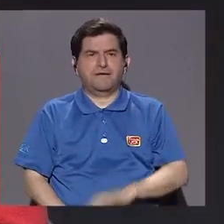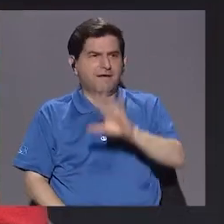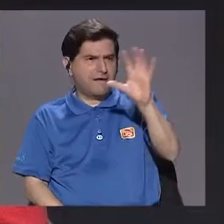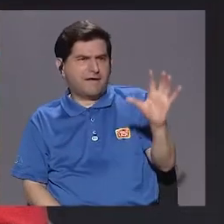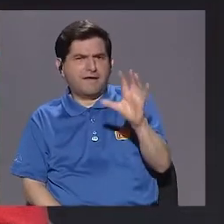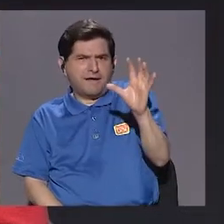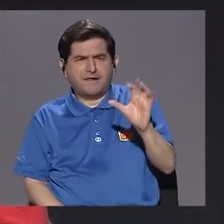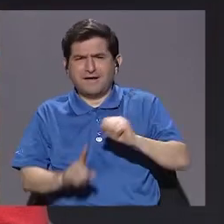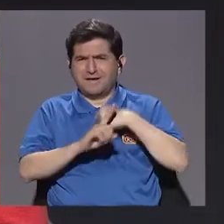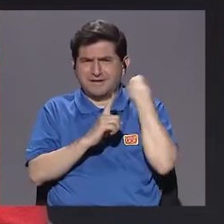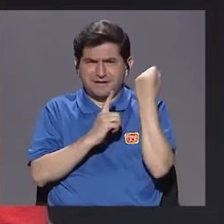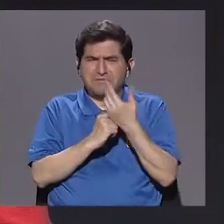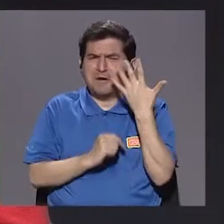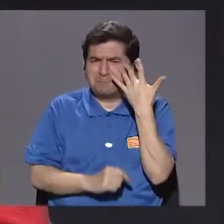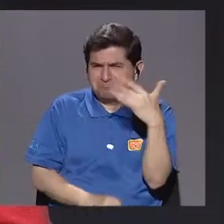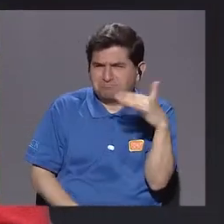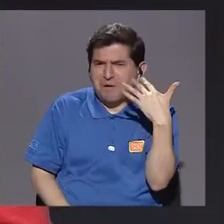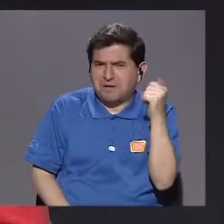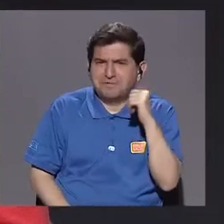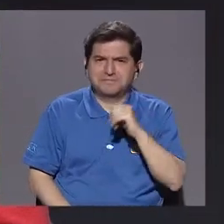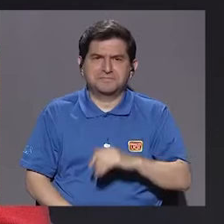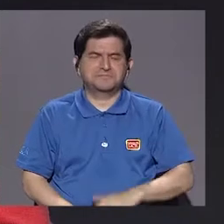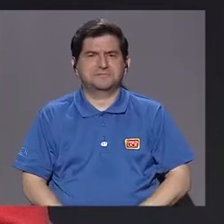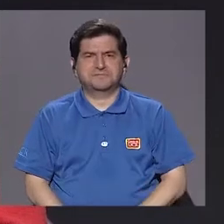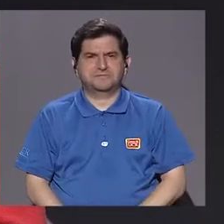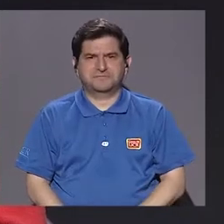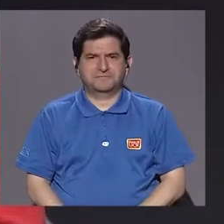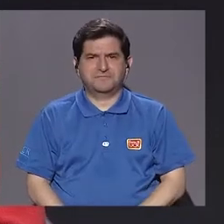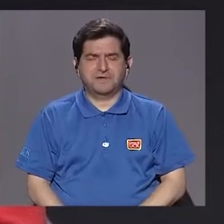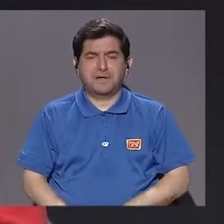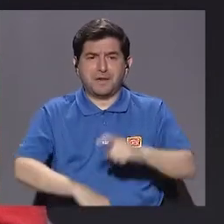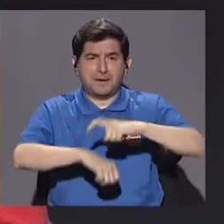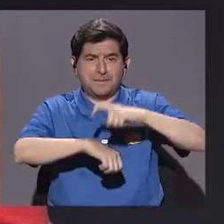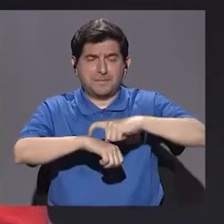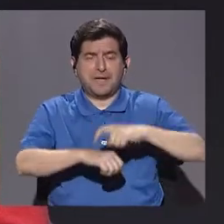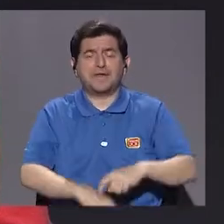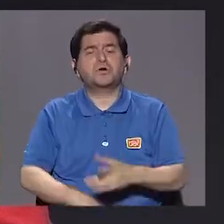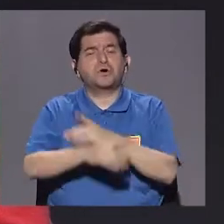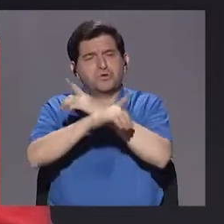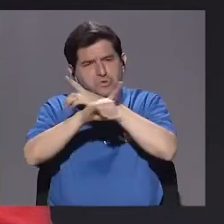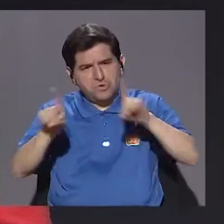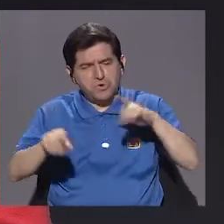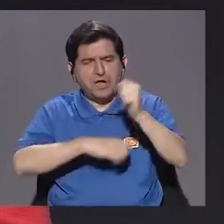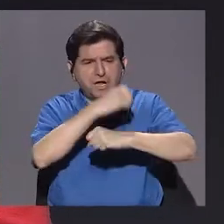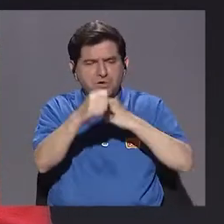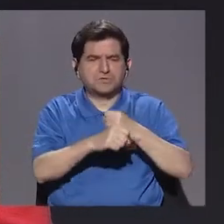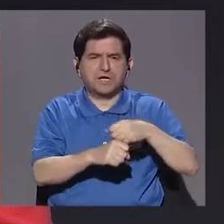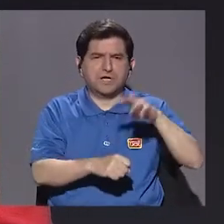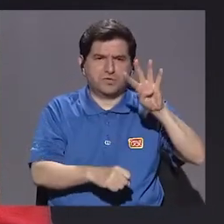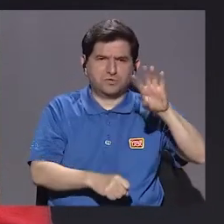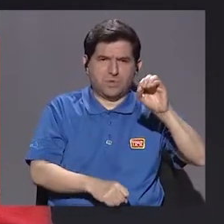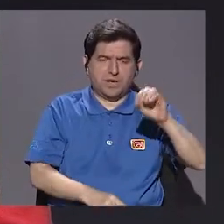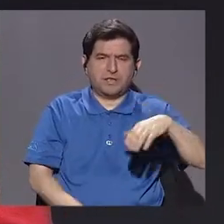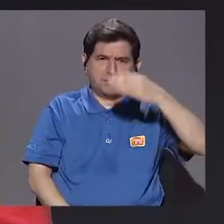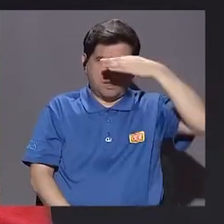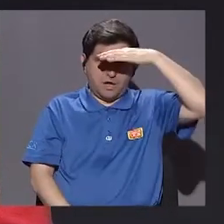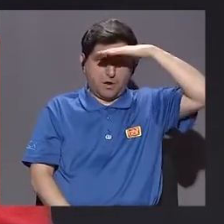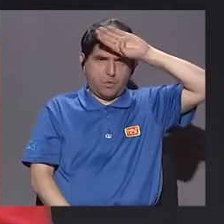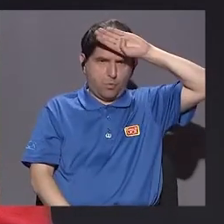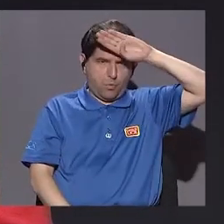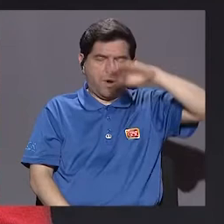situaciones similares un periodo democrático en los 40 en cuba con